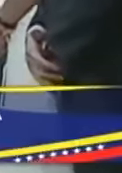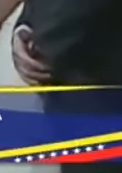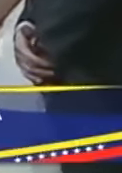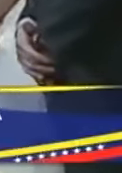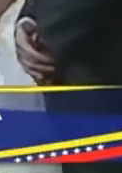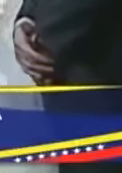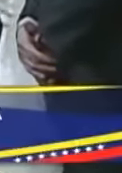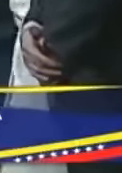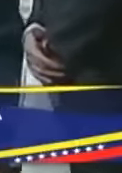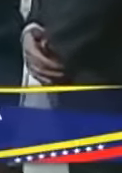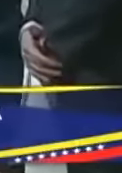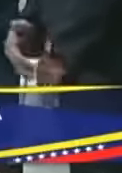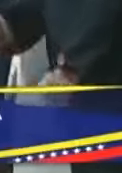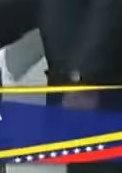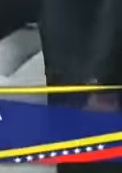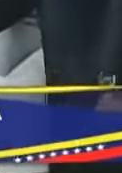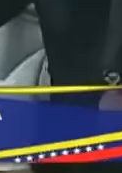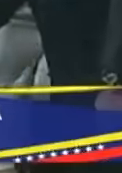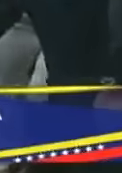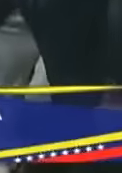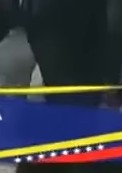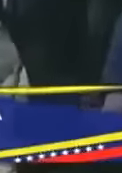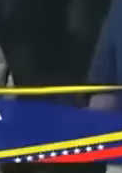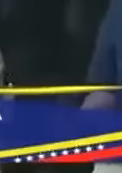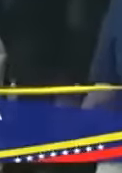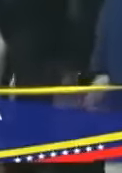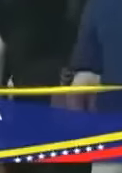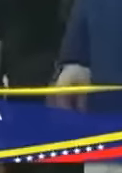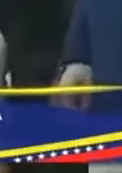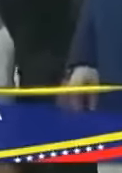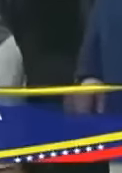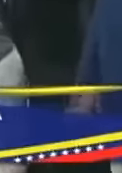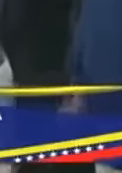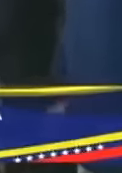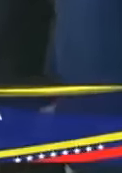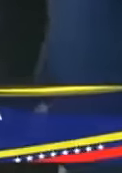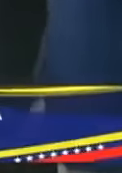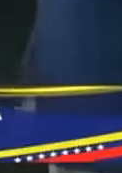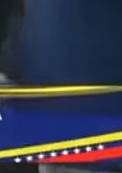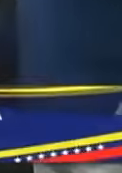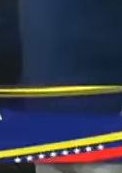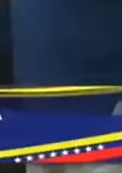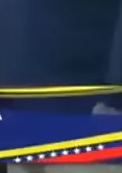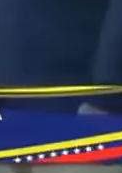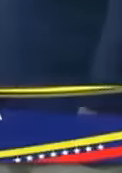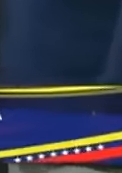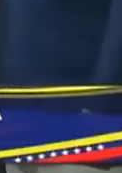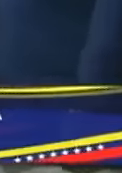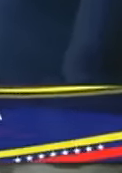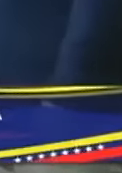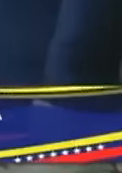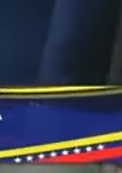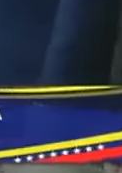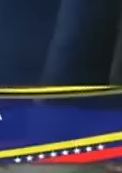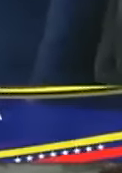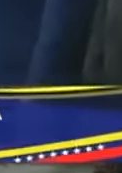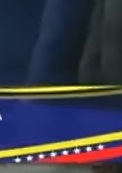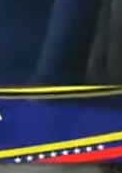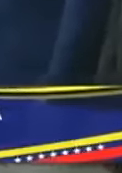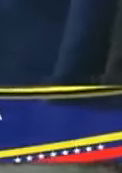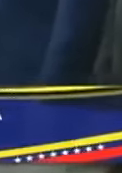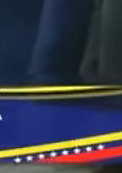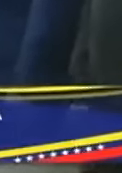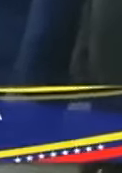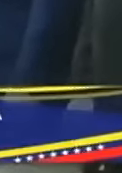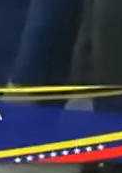este ambiente. El jefe de Estado venezolano saluda también a los distintos representantes y diputados de la